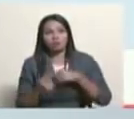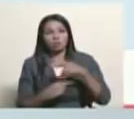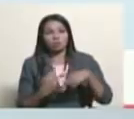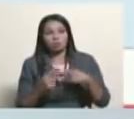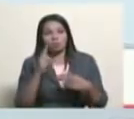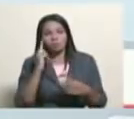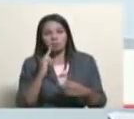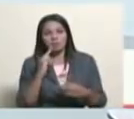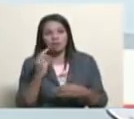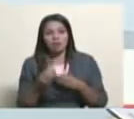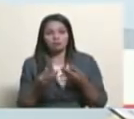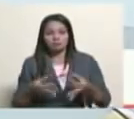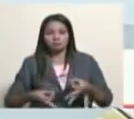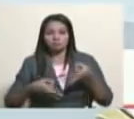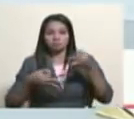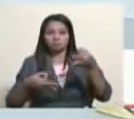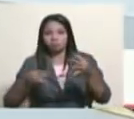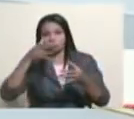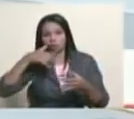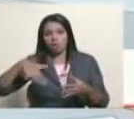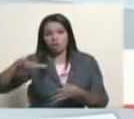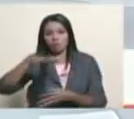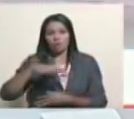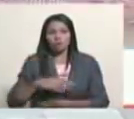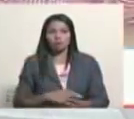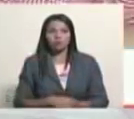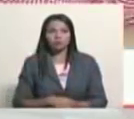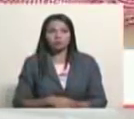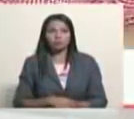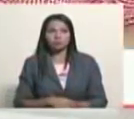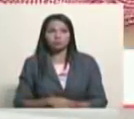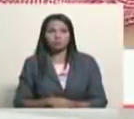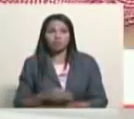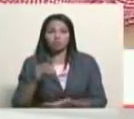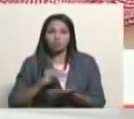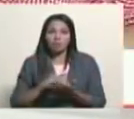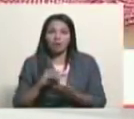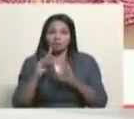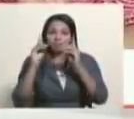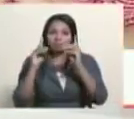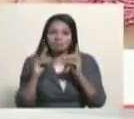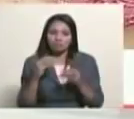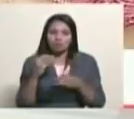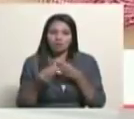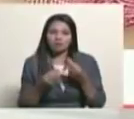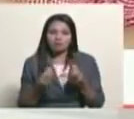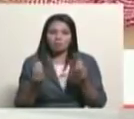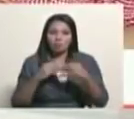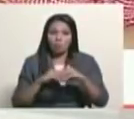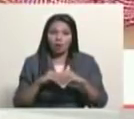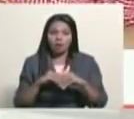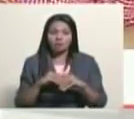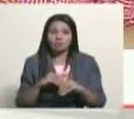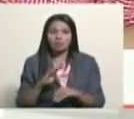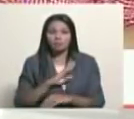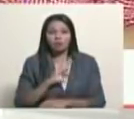Bolivariana le ha entregado a nuestro pueblo. El protagonismo de tomar decisiones, de hacer propuestas. El partido se